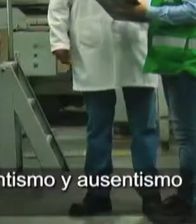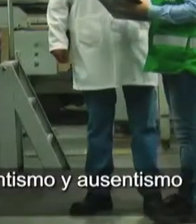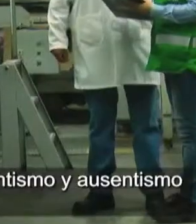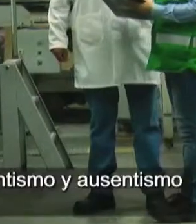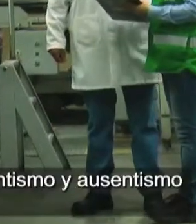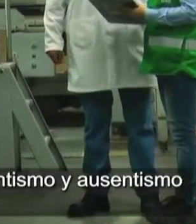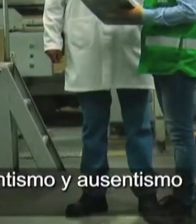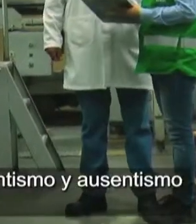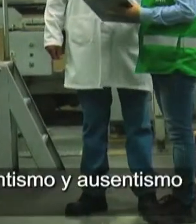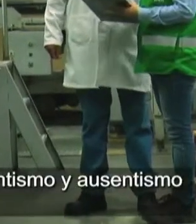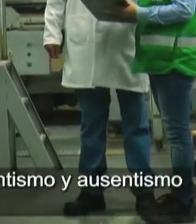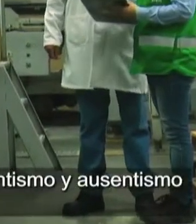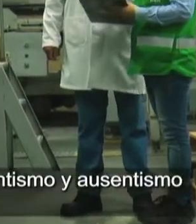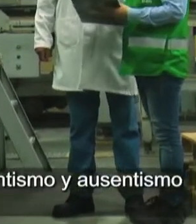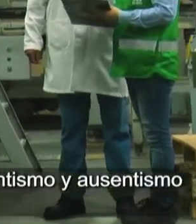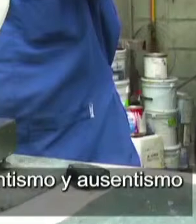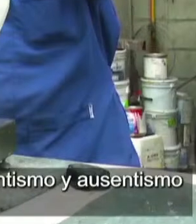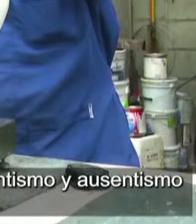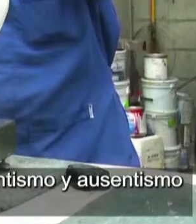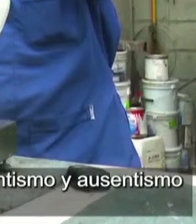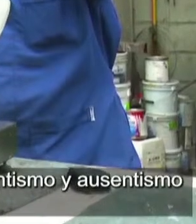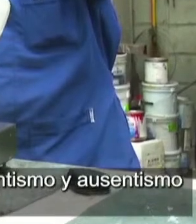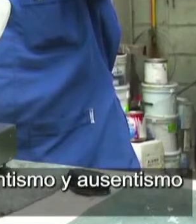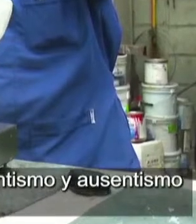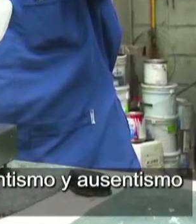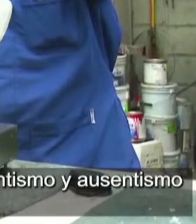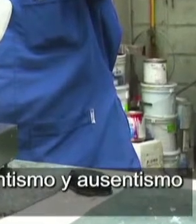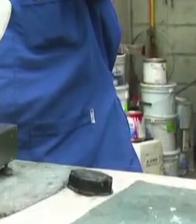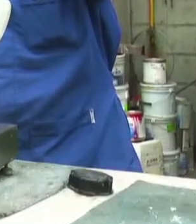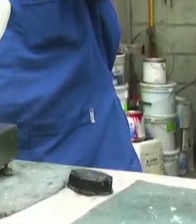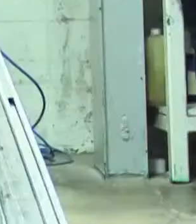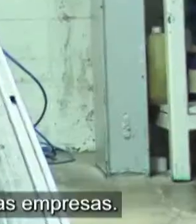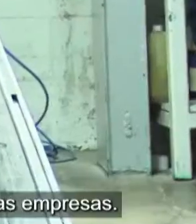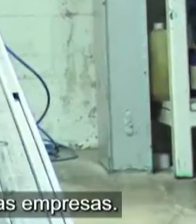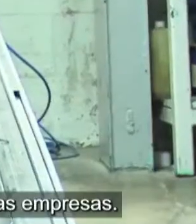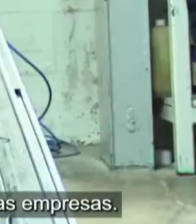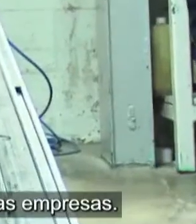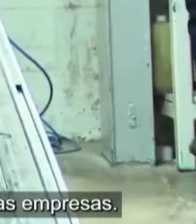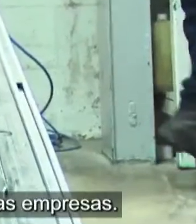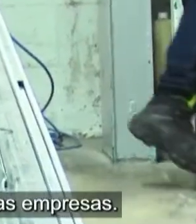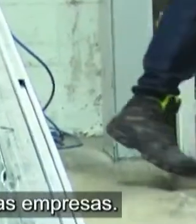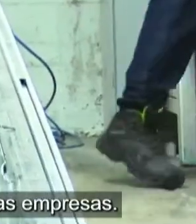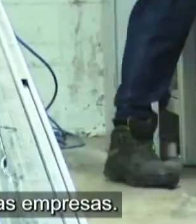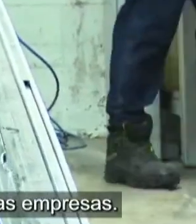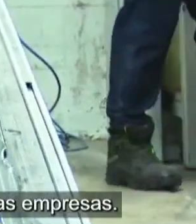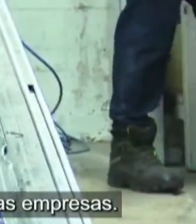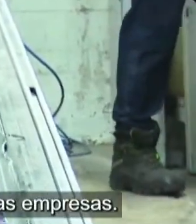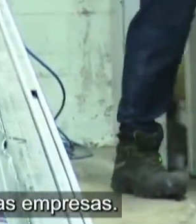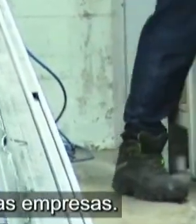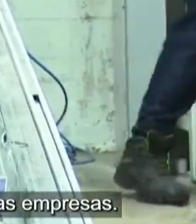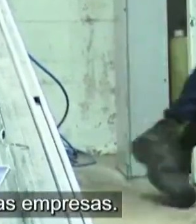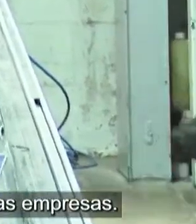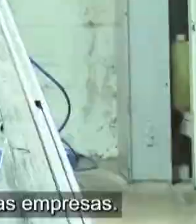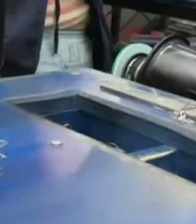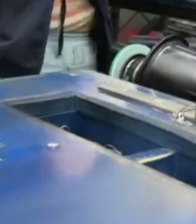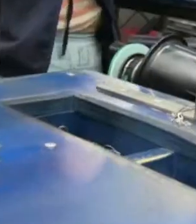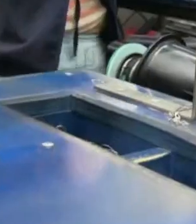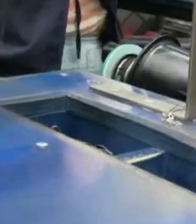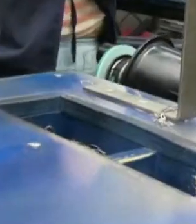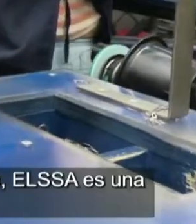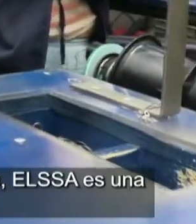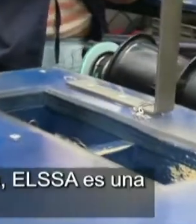al mejorar la salud, también reducir el presentismo y ausentismo laboral, y con ello, mejorar la productividad de las